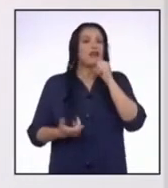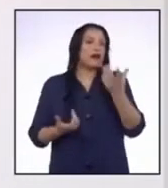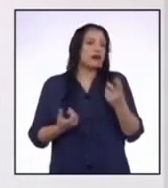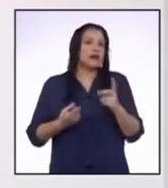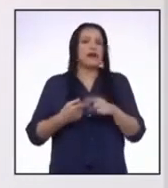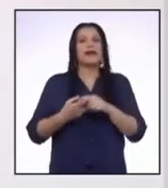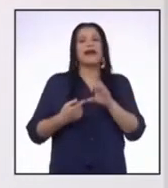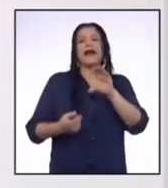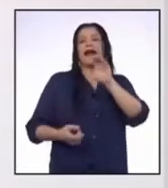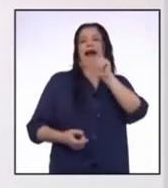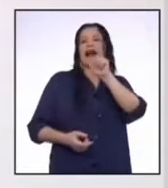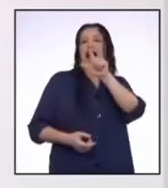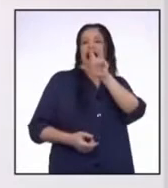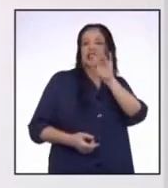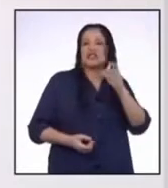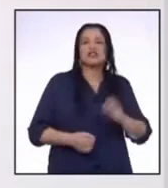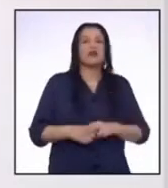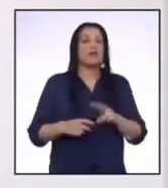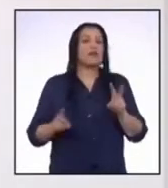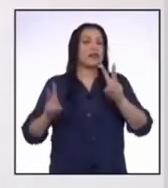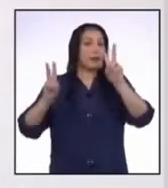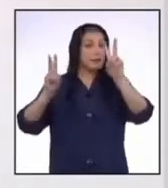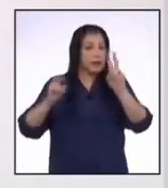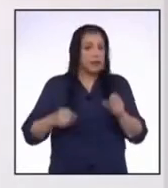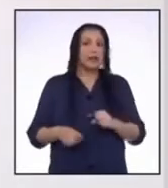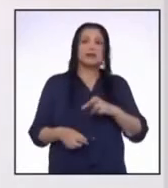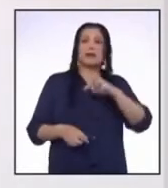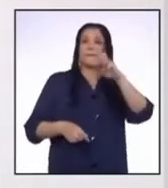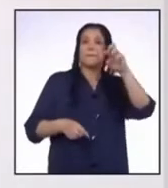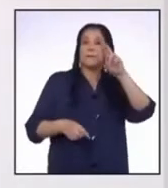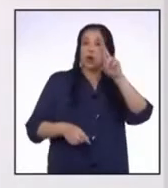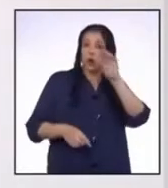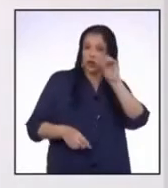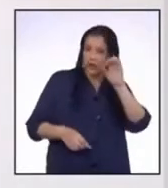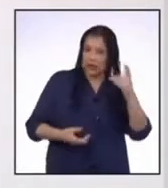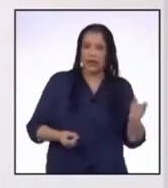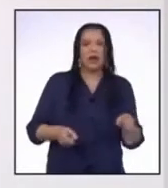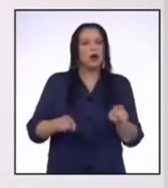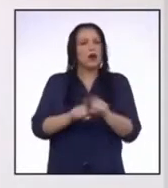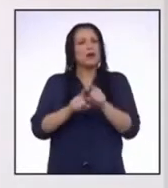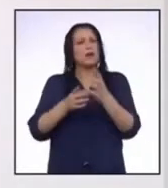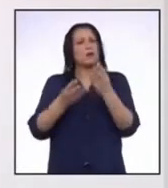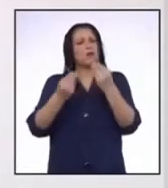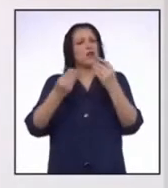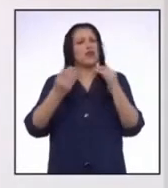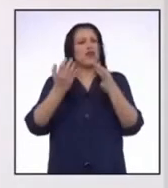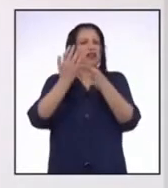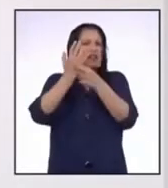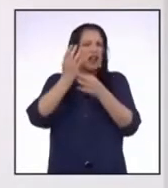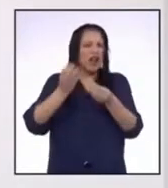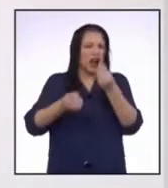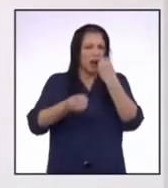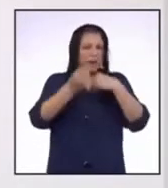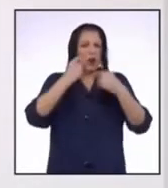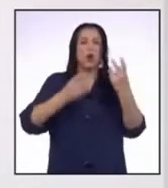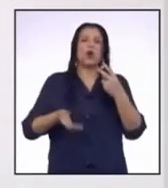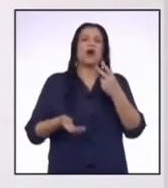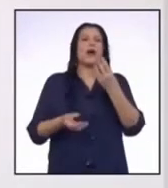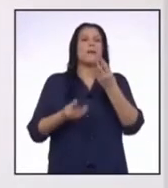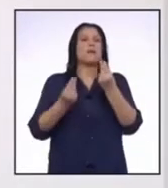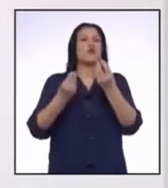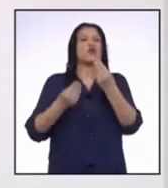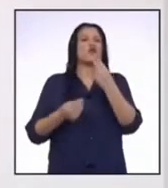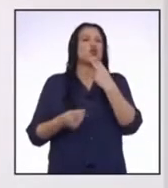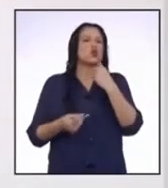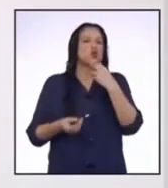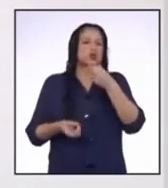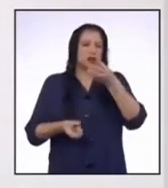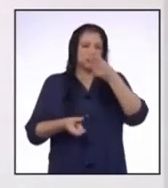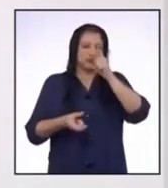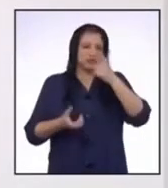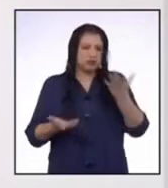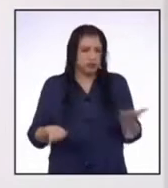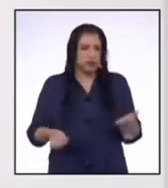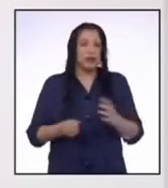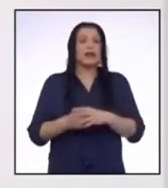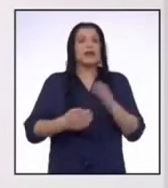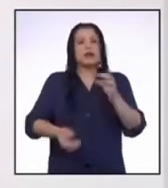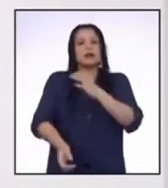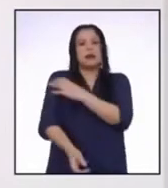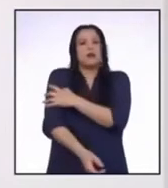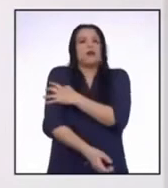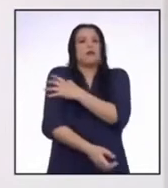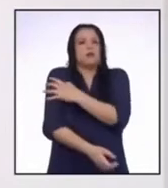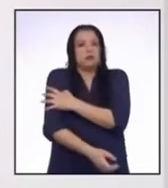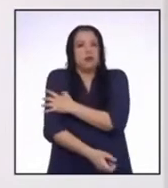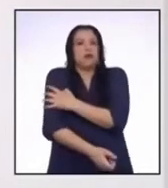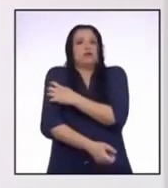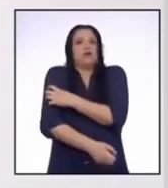el calcio, vitaminas y proteínas, o por el exceso de grasas, azúcar o sodio, como son la